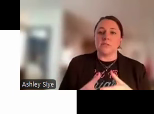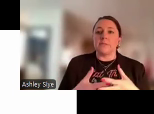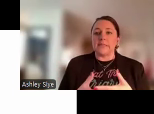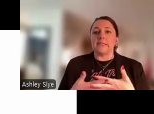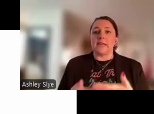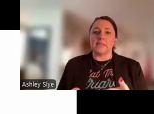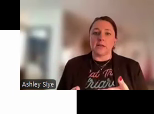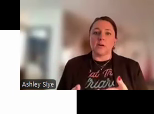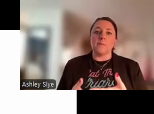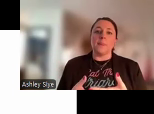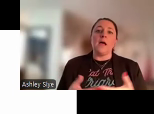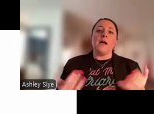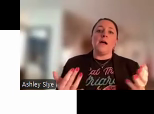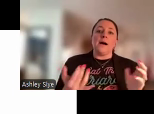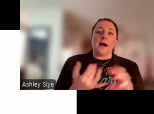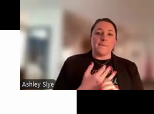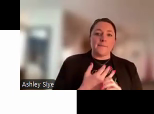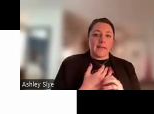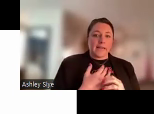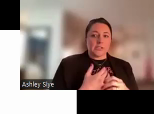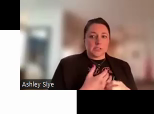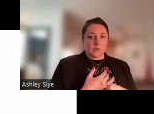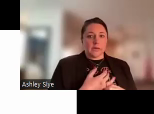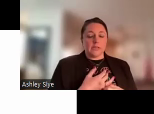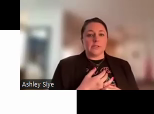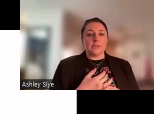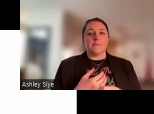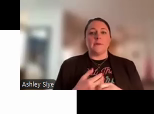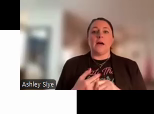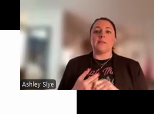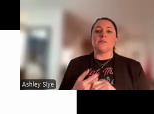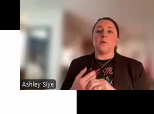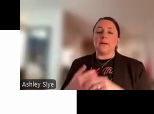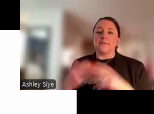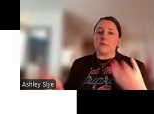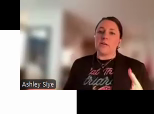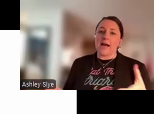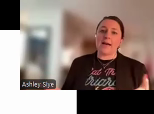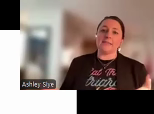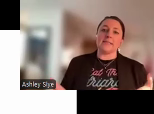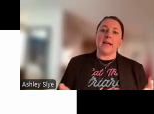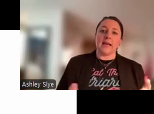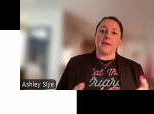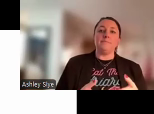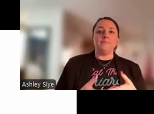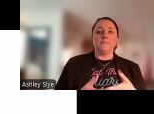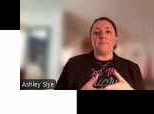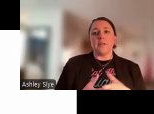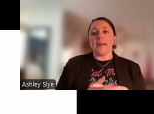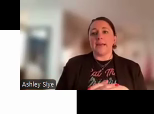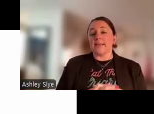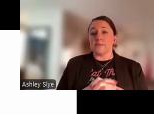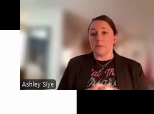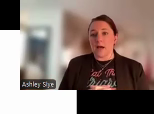VIH, y esto puede aplicar al PrEP. También tiene que ver con el cuidado contra el VIH. Algunas de